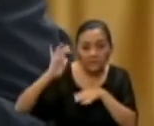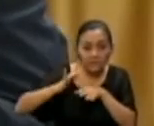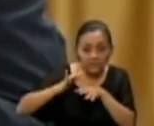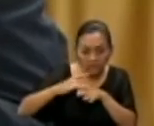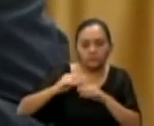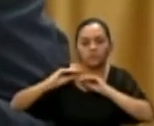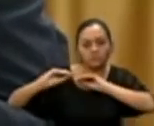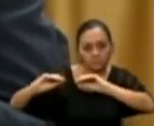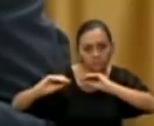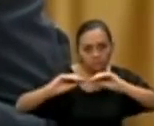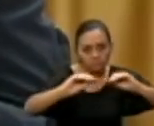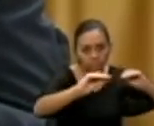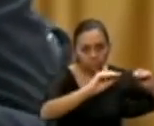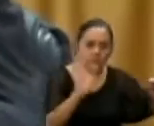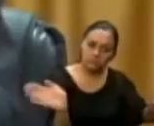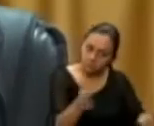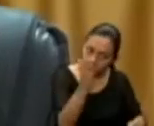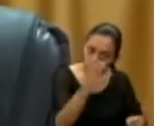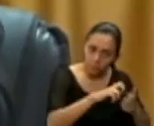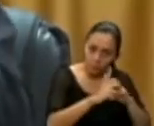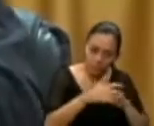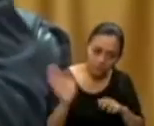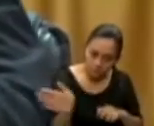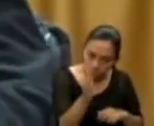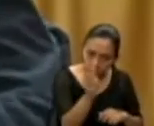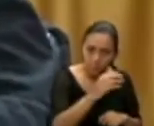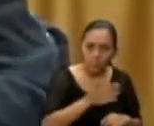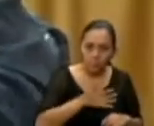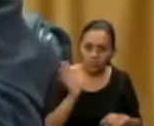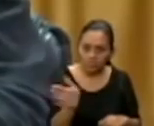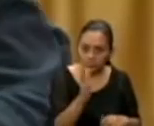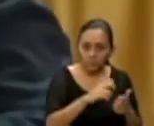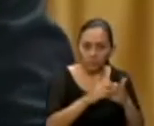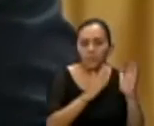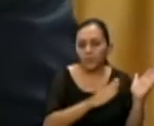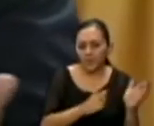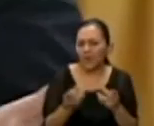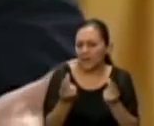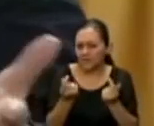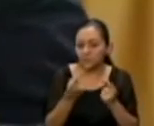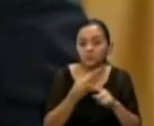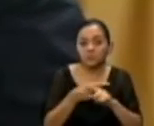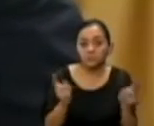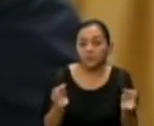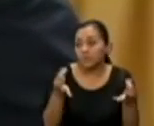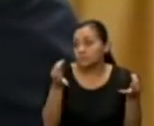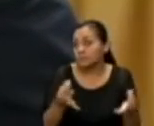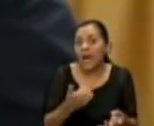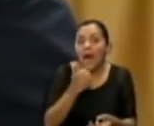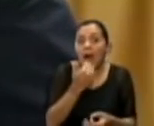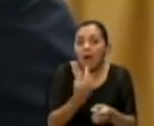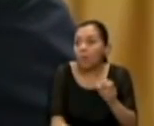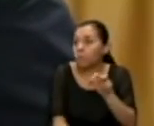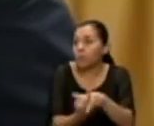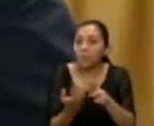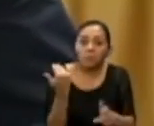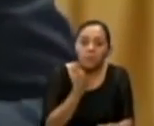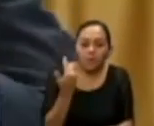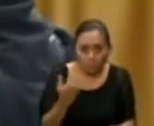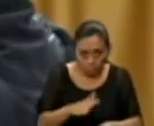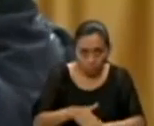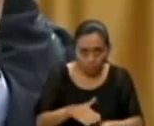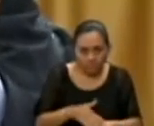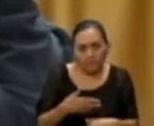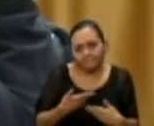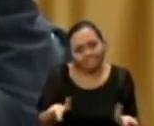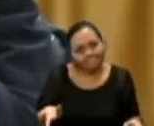se están socializando los problemas las vías de evacuación etcétera todos los plan están listos pero obviamente pues que no